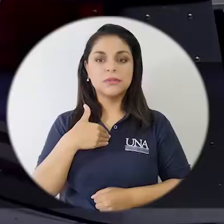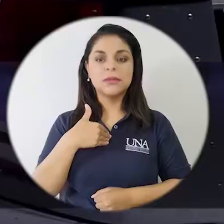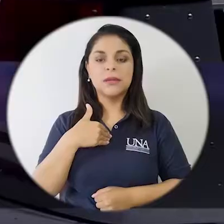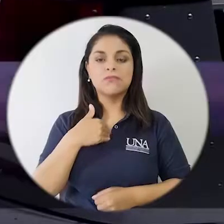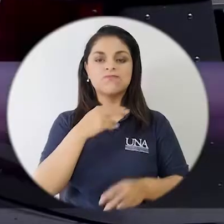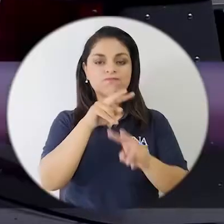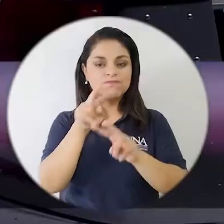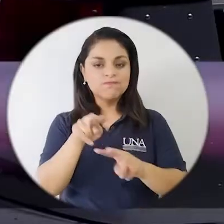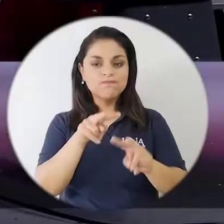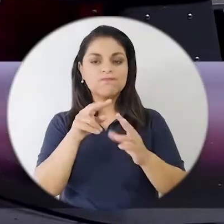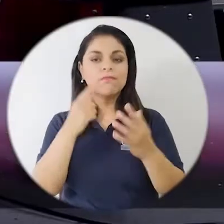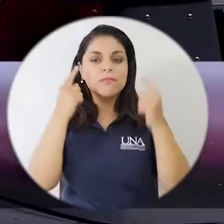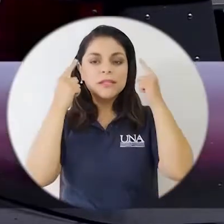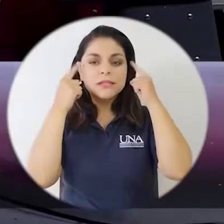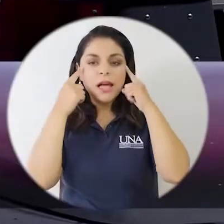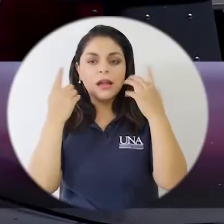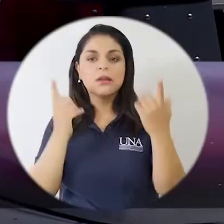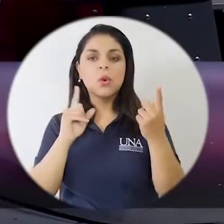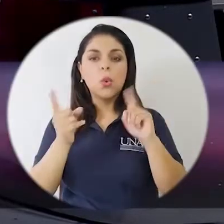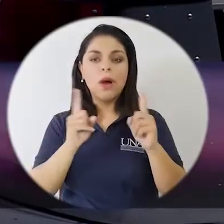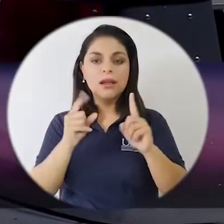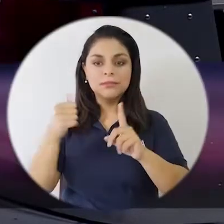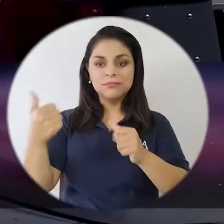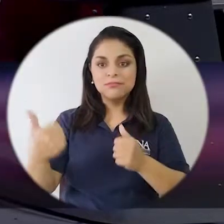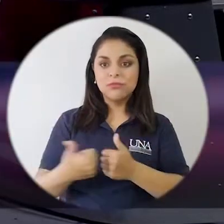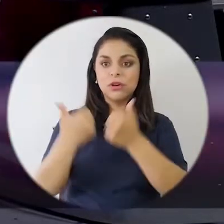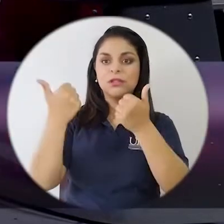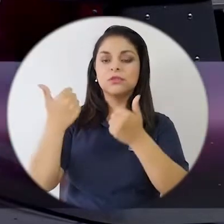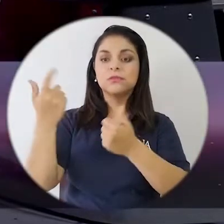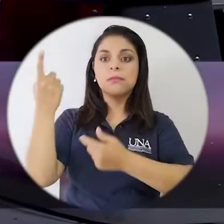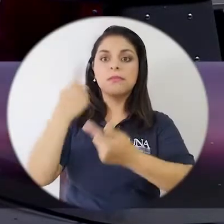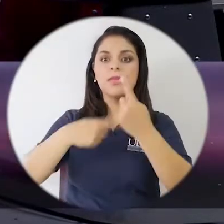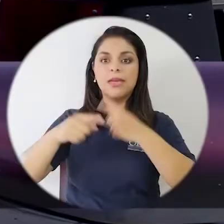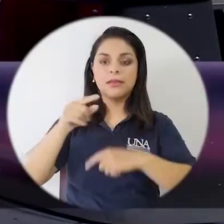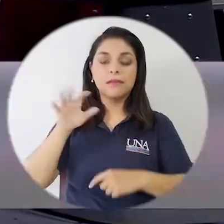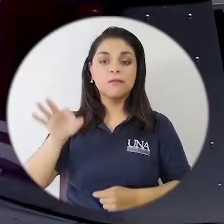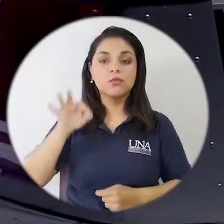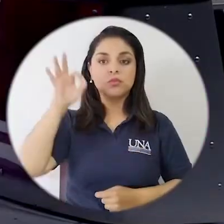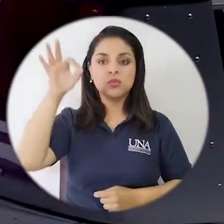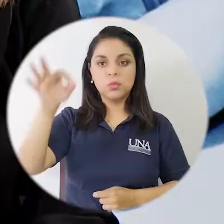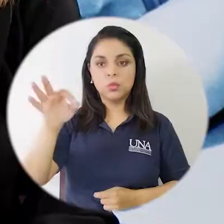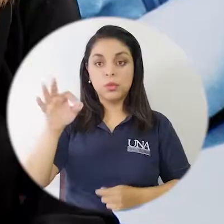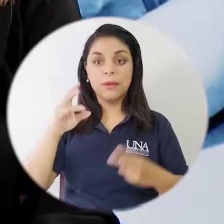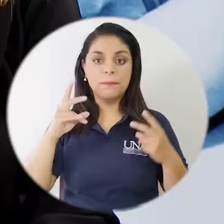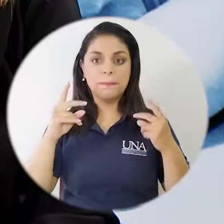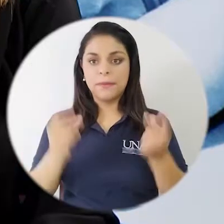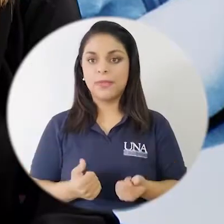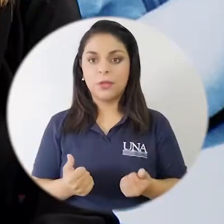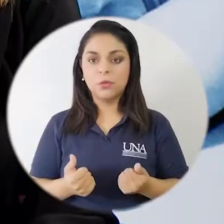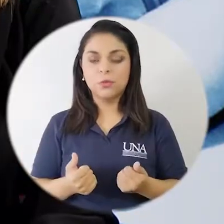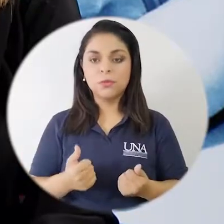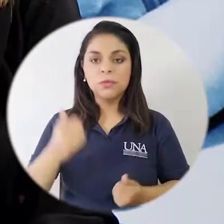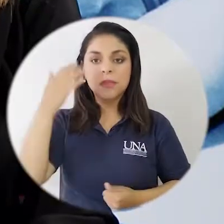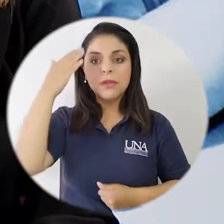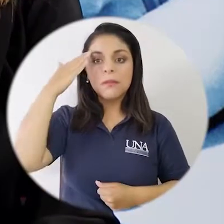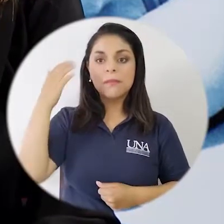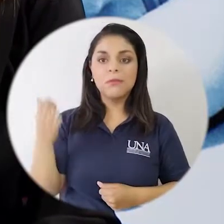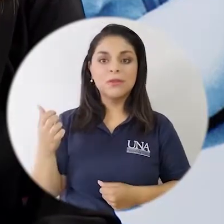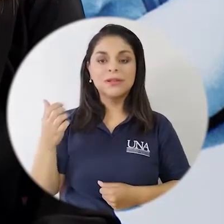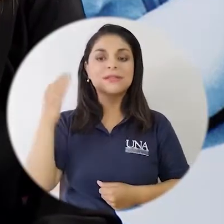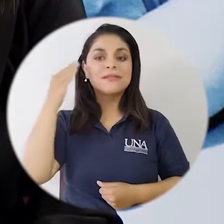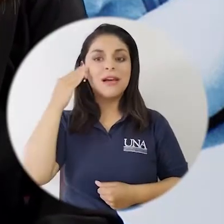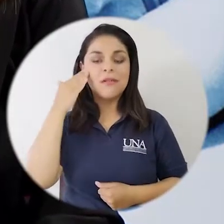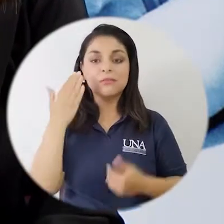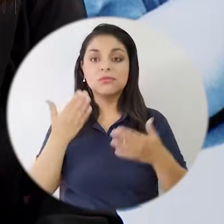poner en perspectiva los retos que vienen en el futuro, ¿verdad? Inmediato, porque pues de